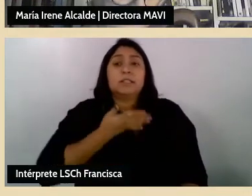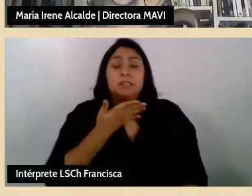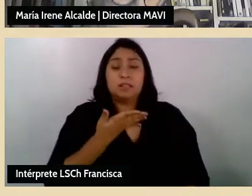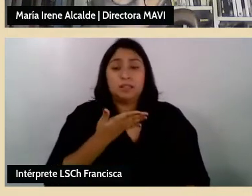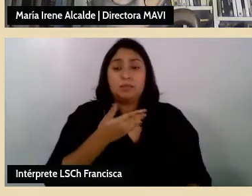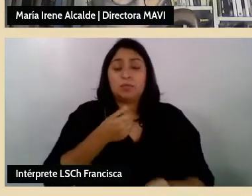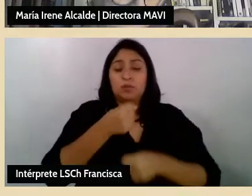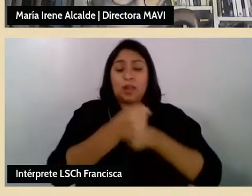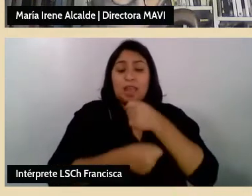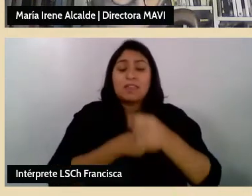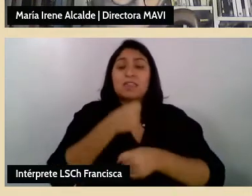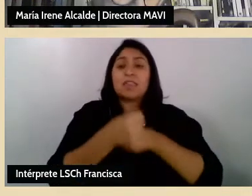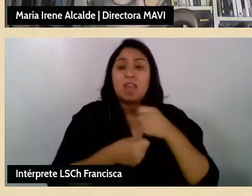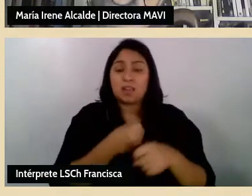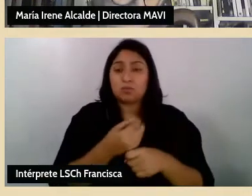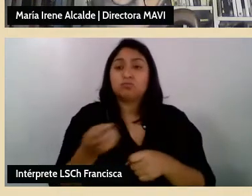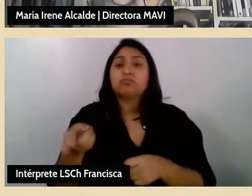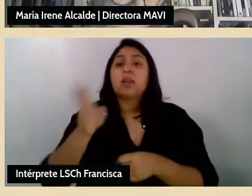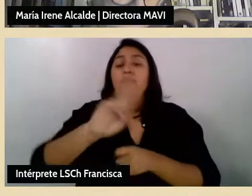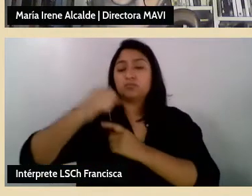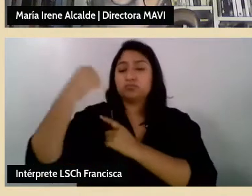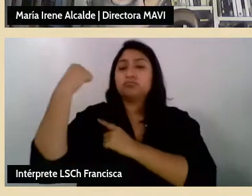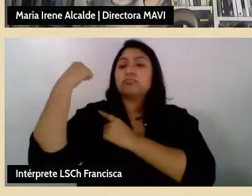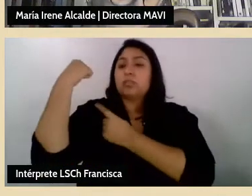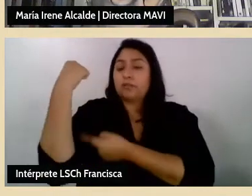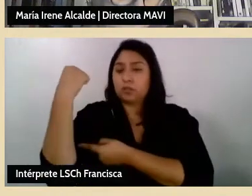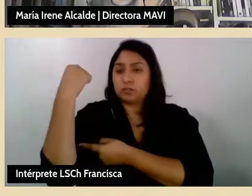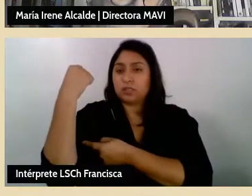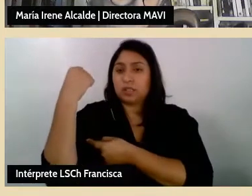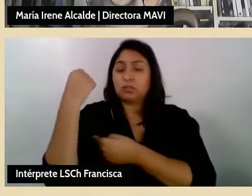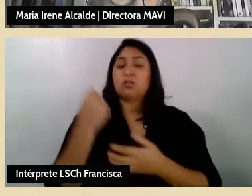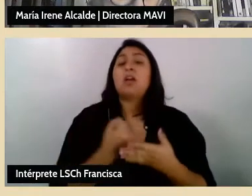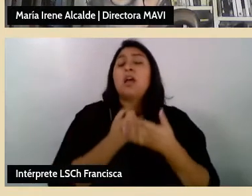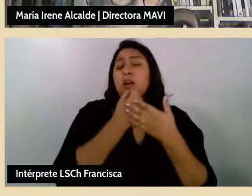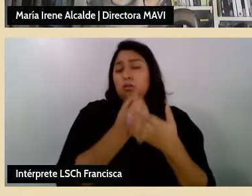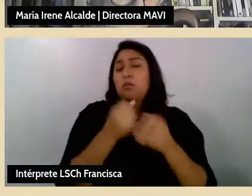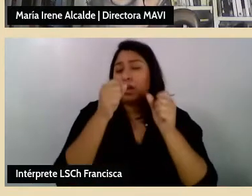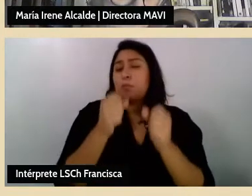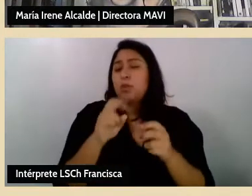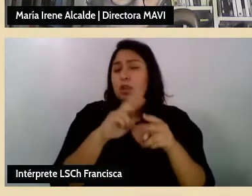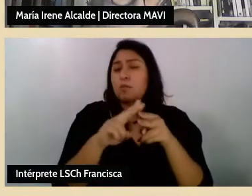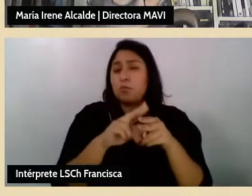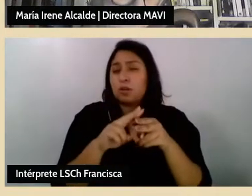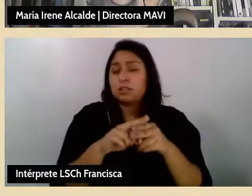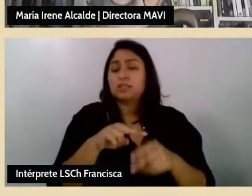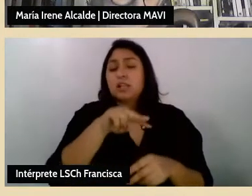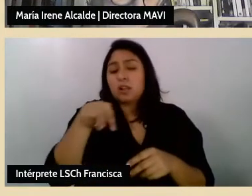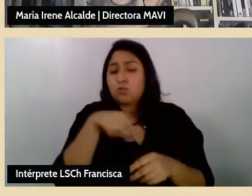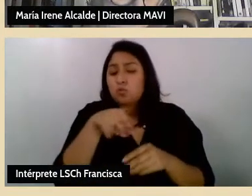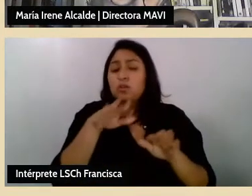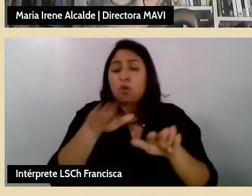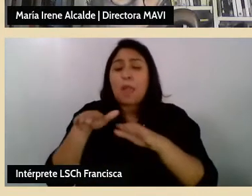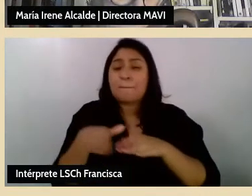como reforzando los aportes que podemos hacer desde nuestro espacio